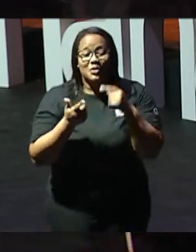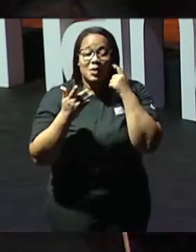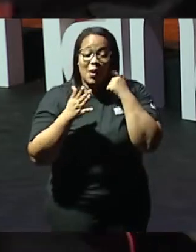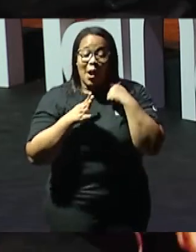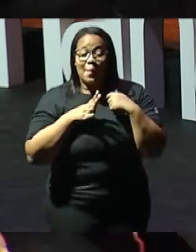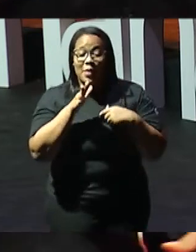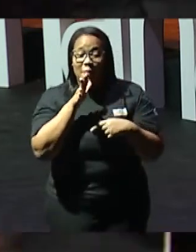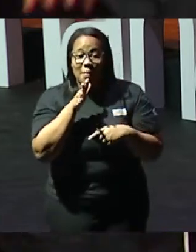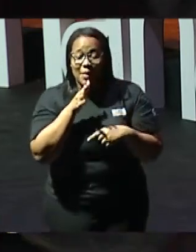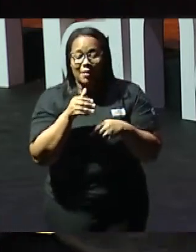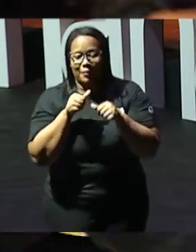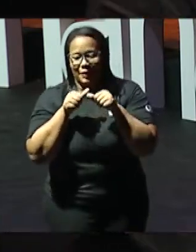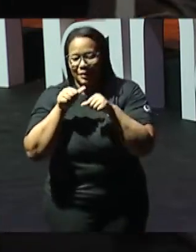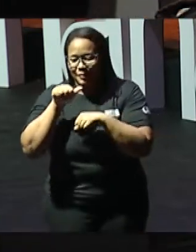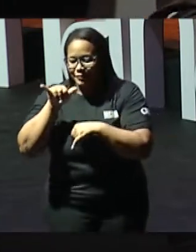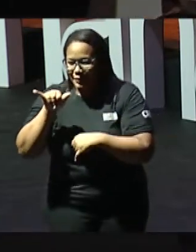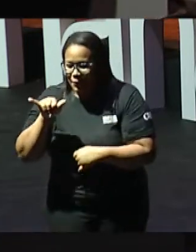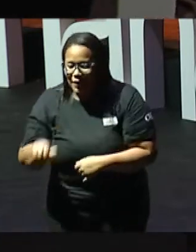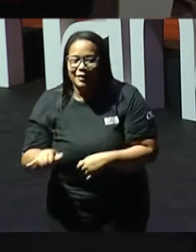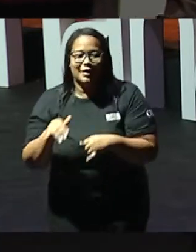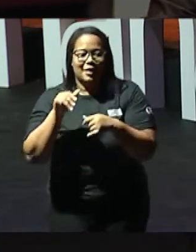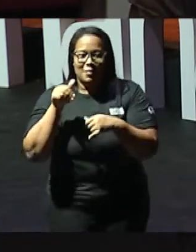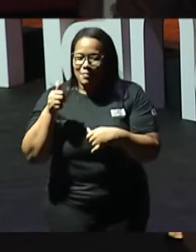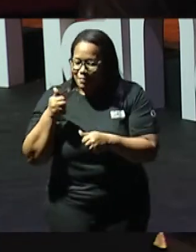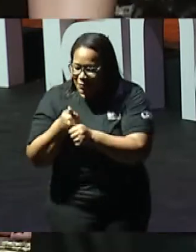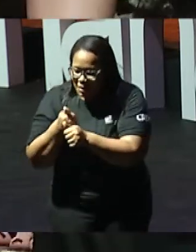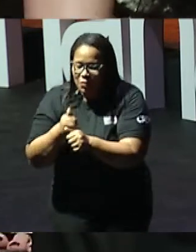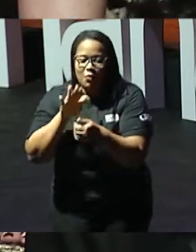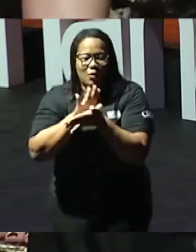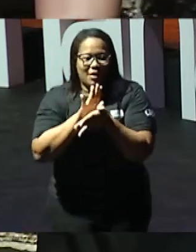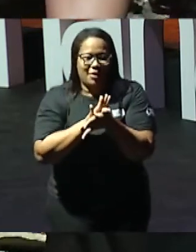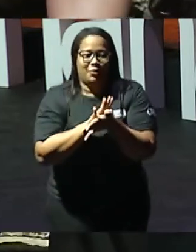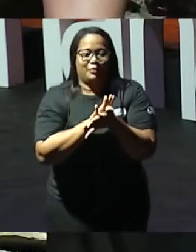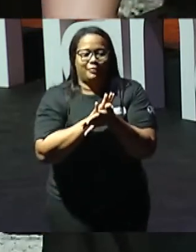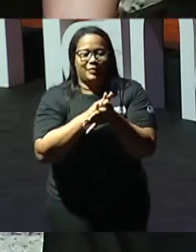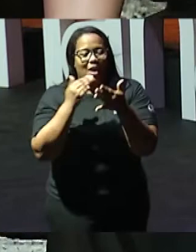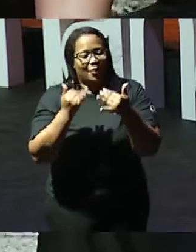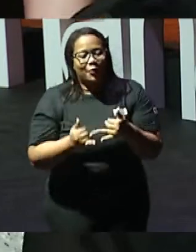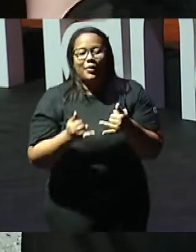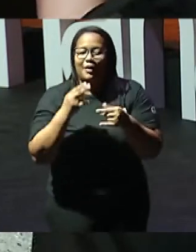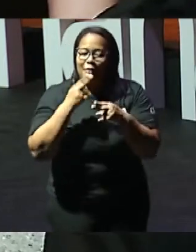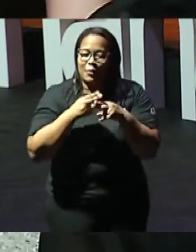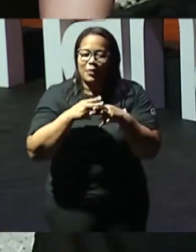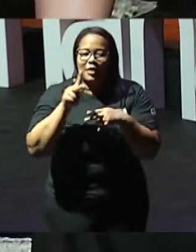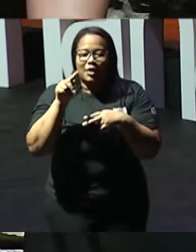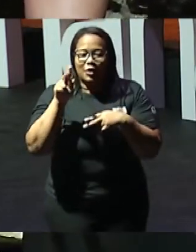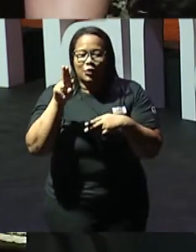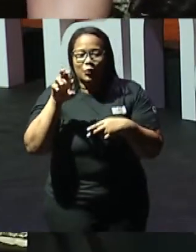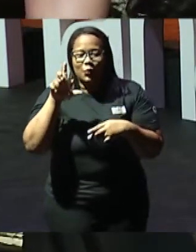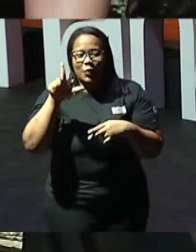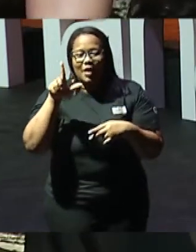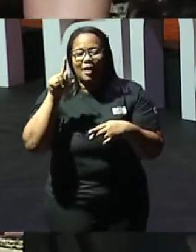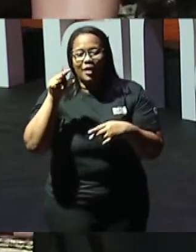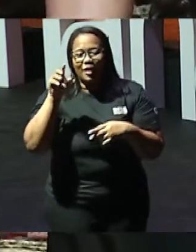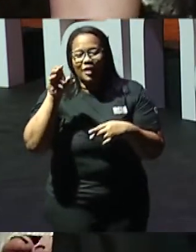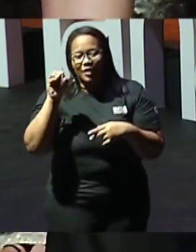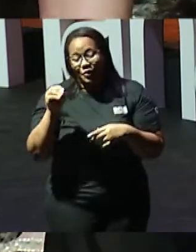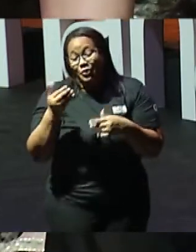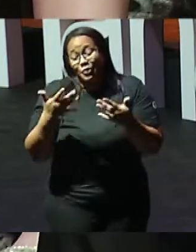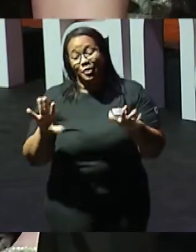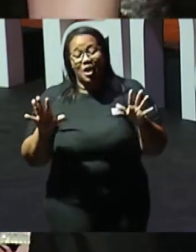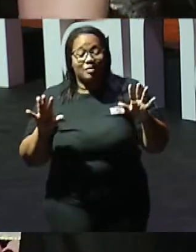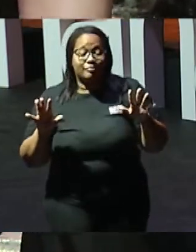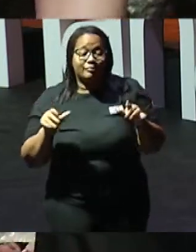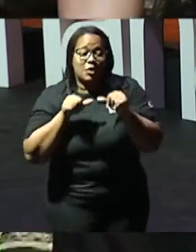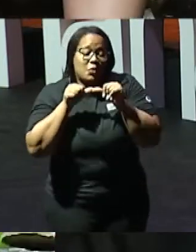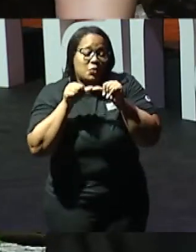que se quemó del curso que se quedó en el mismo colegio y yo me creo que yo voy a hacer medio porque aquí ya yo lo